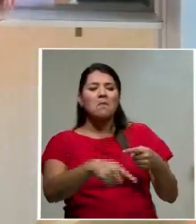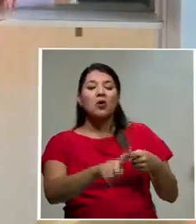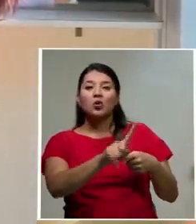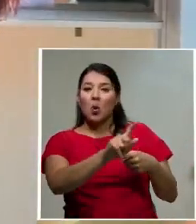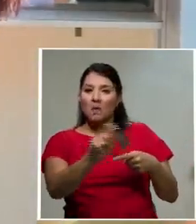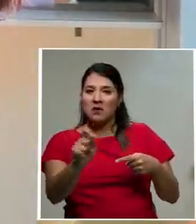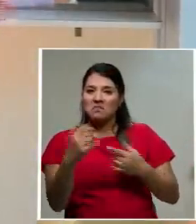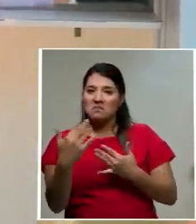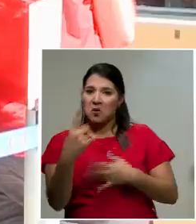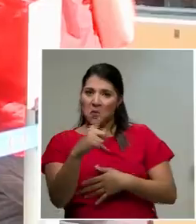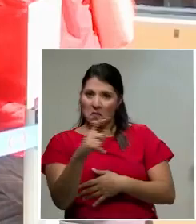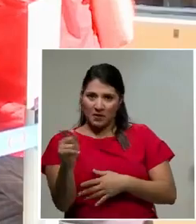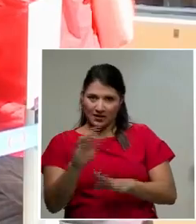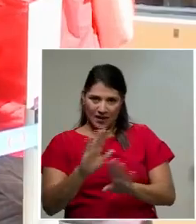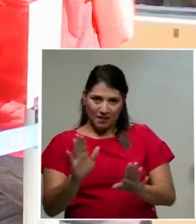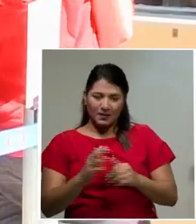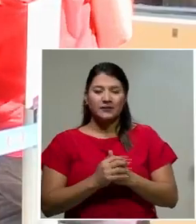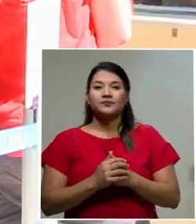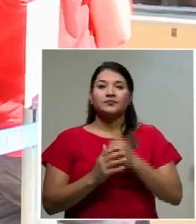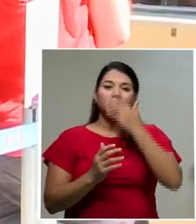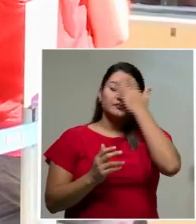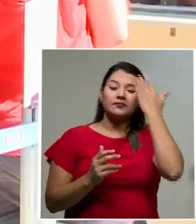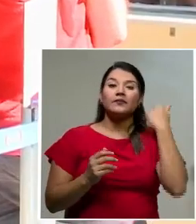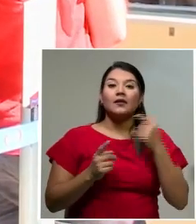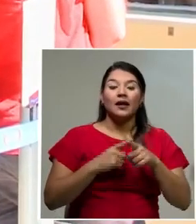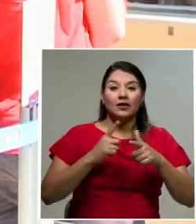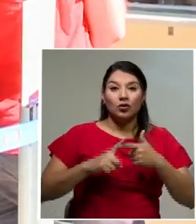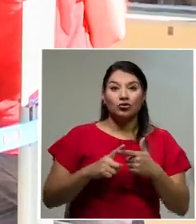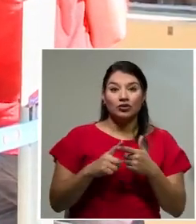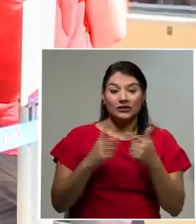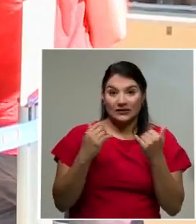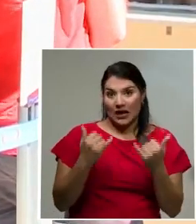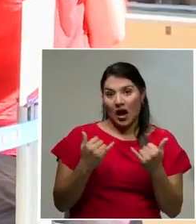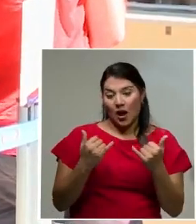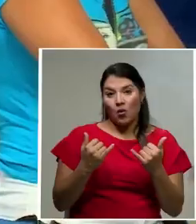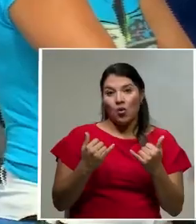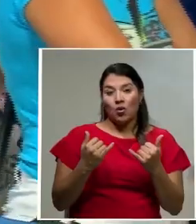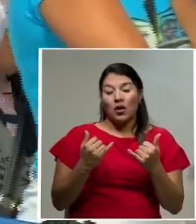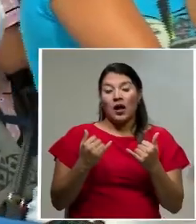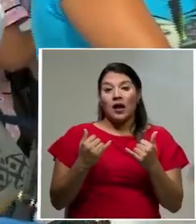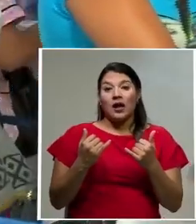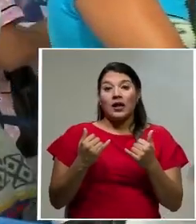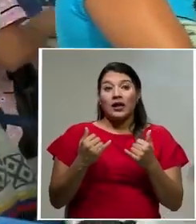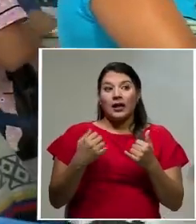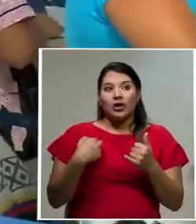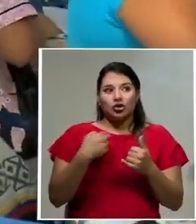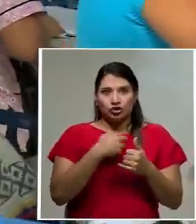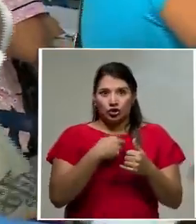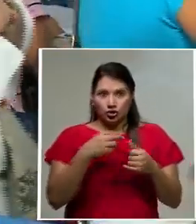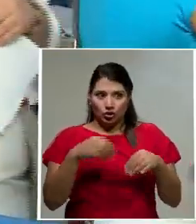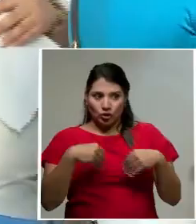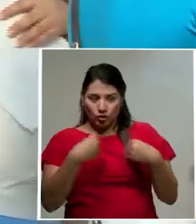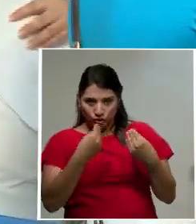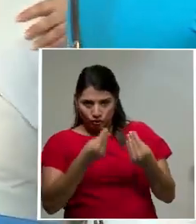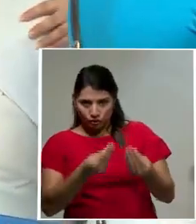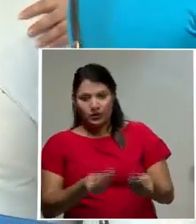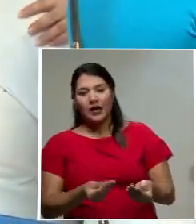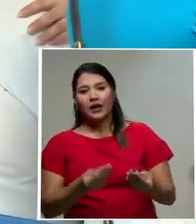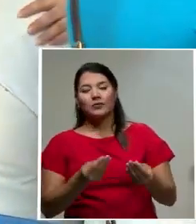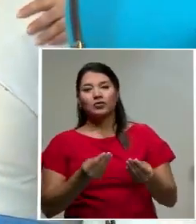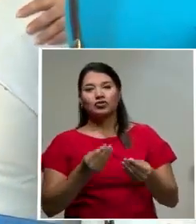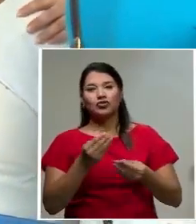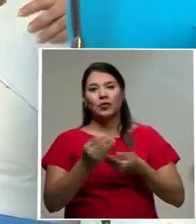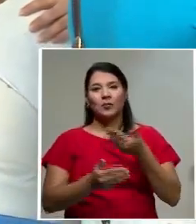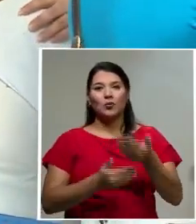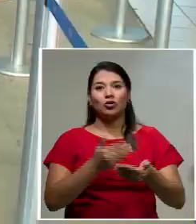tanto en el acceso a la unidad de refugio ya como parte del Estado, institución, como las atenciones que hacemos las organizaciones